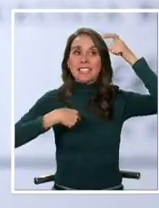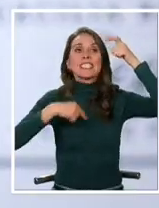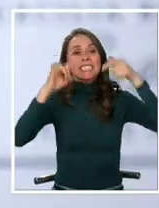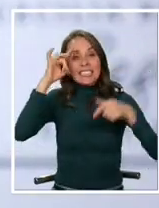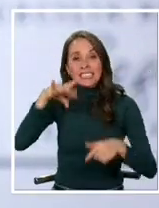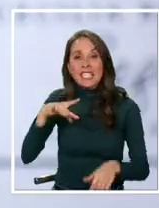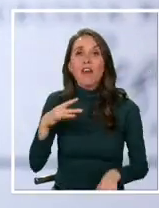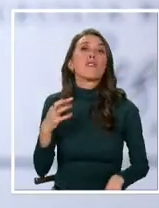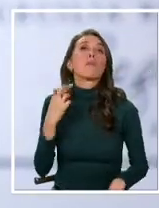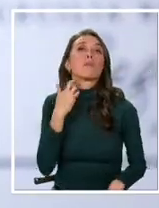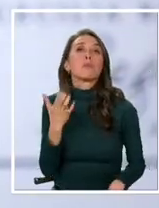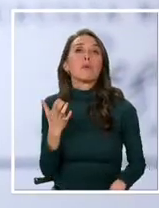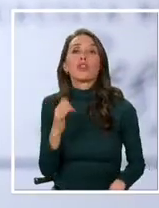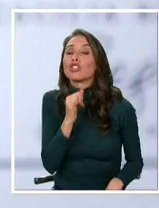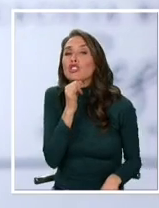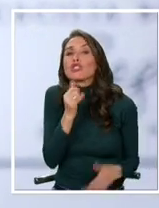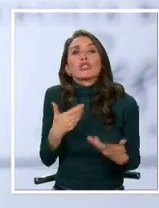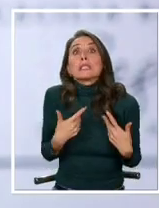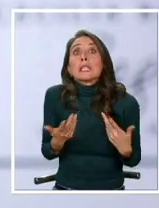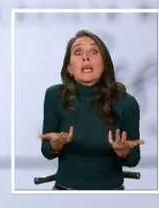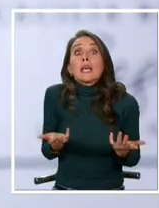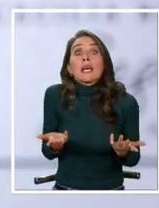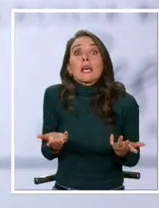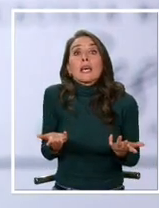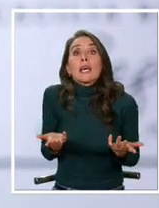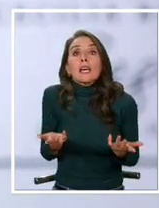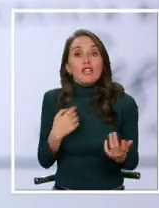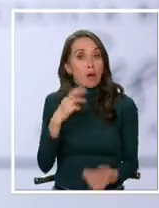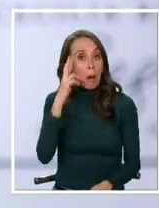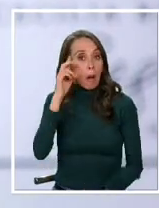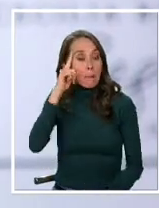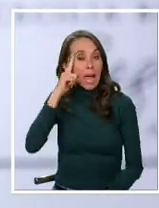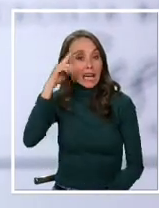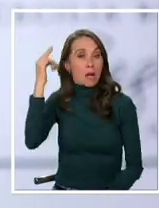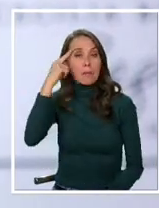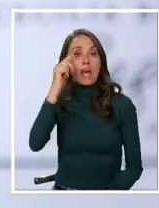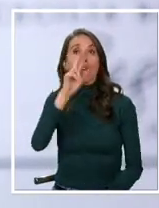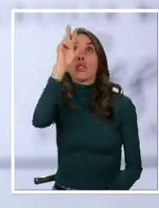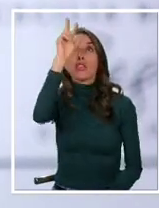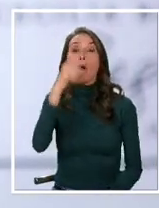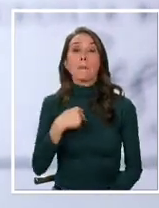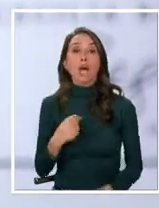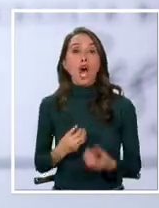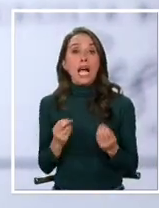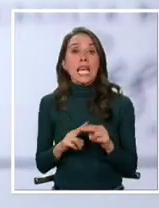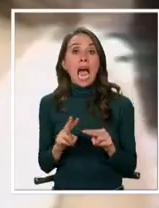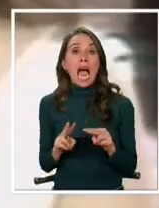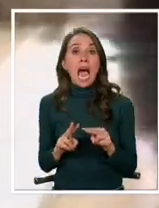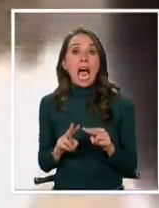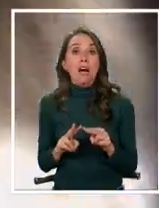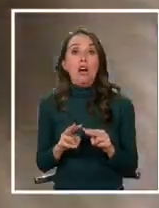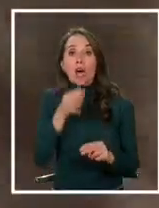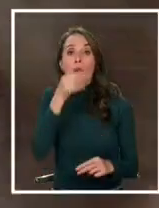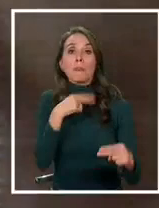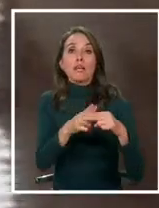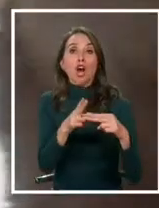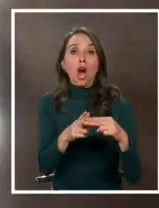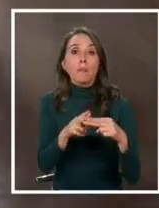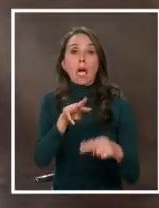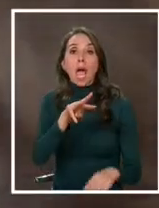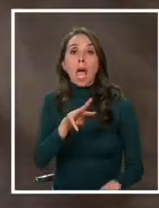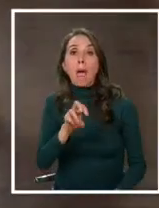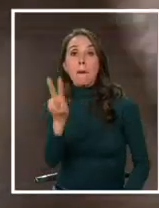Sabes sabes por qué no sé yo es más recuerdo haber pensado Dios mío qué hago en el momento que me